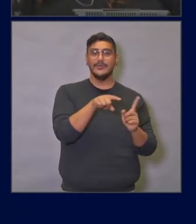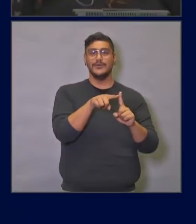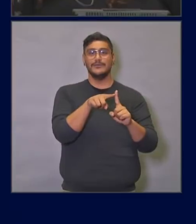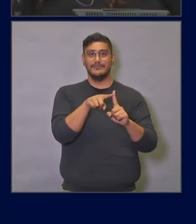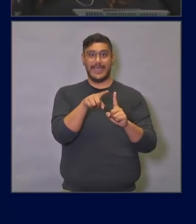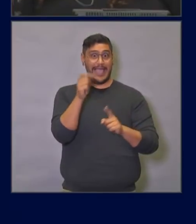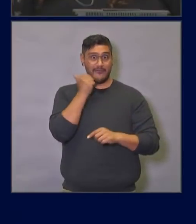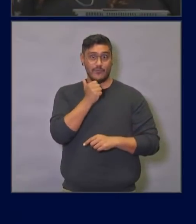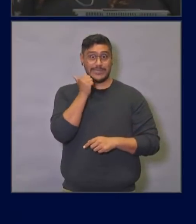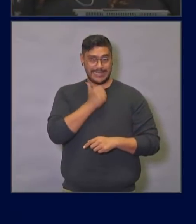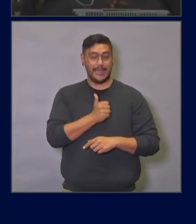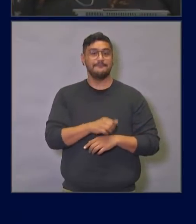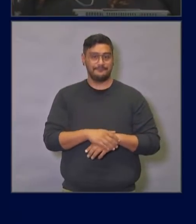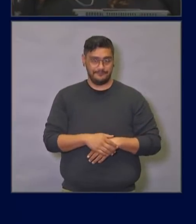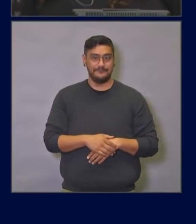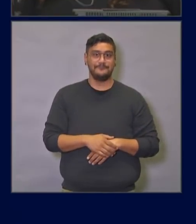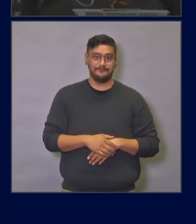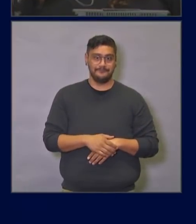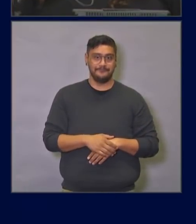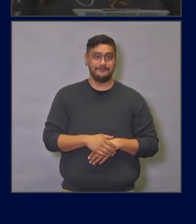día. Next slide.